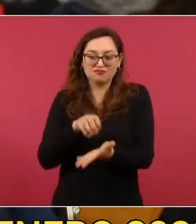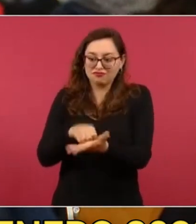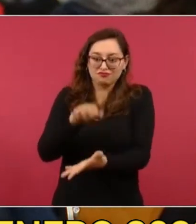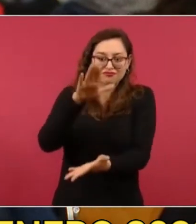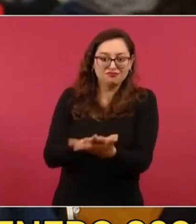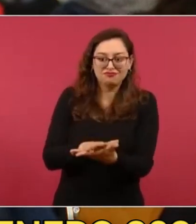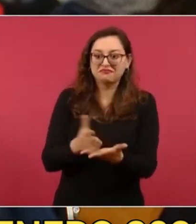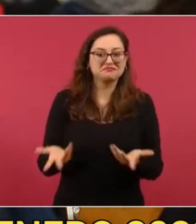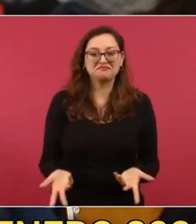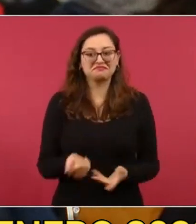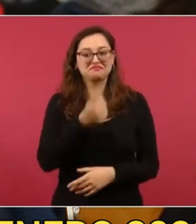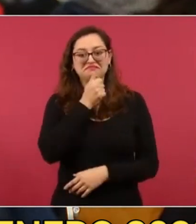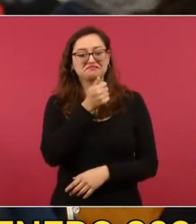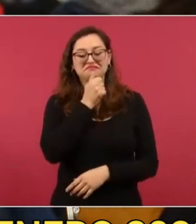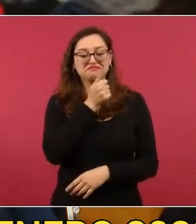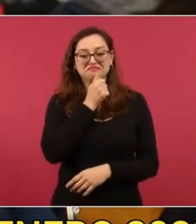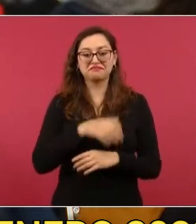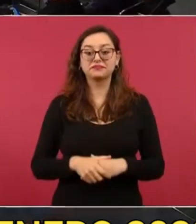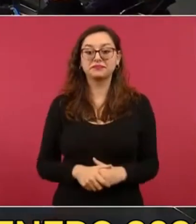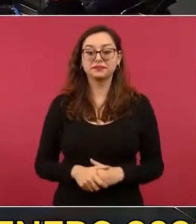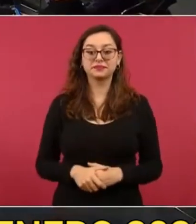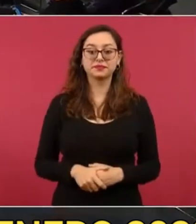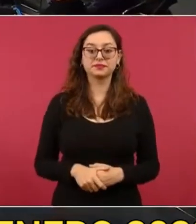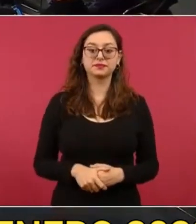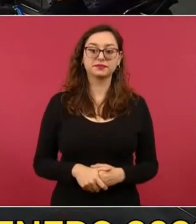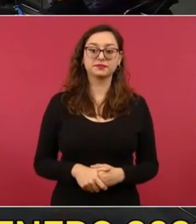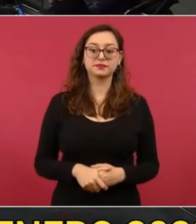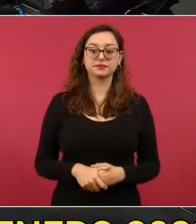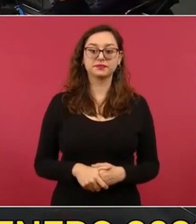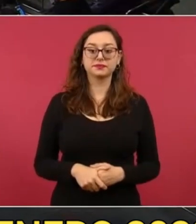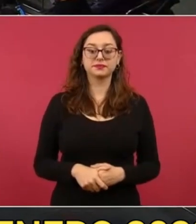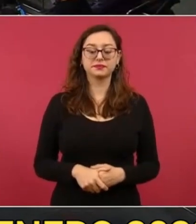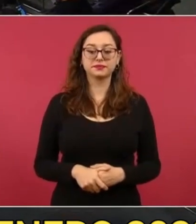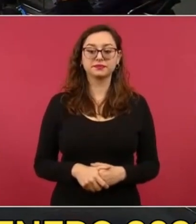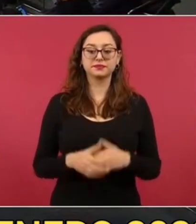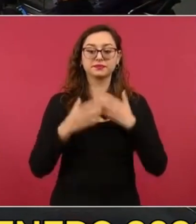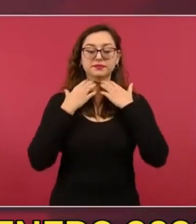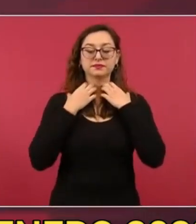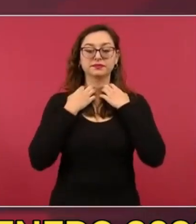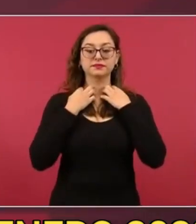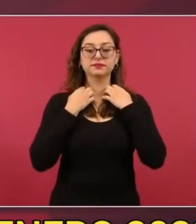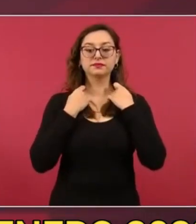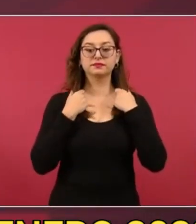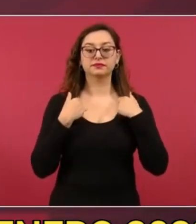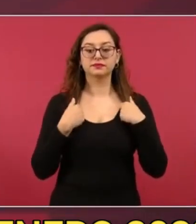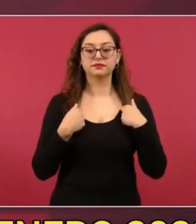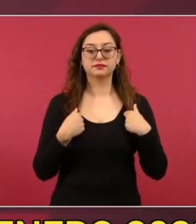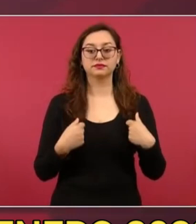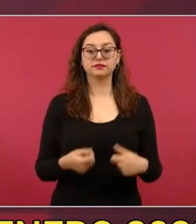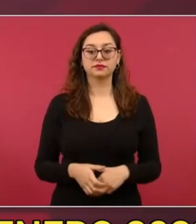pues no han tenido respuesta, ¿no? Sí. Pues es seguro un